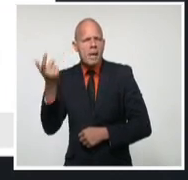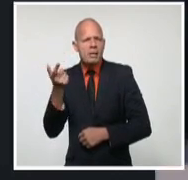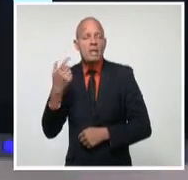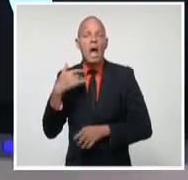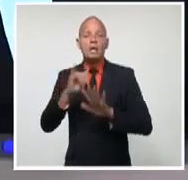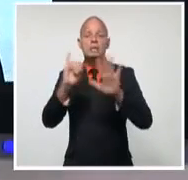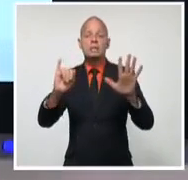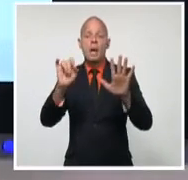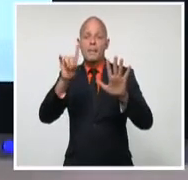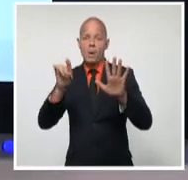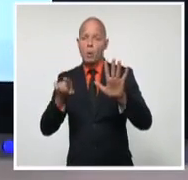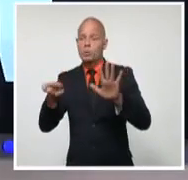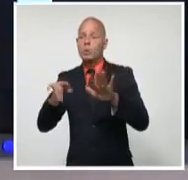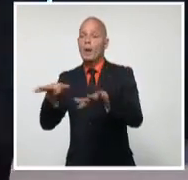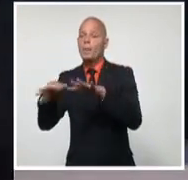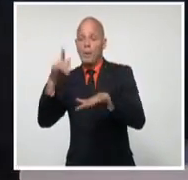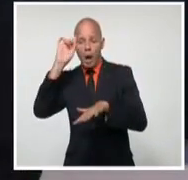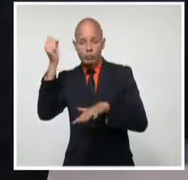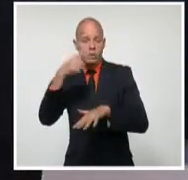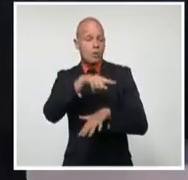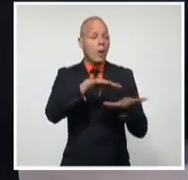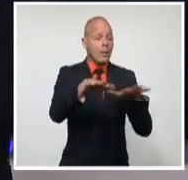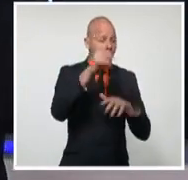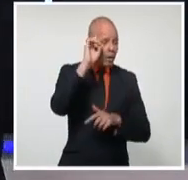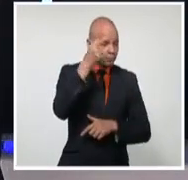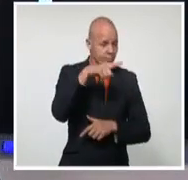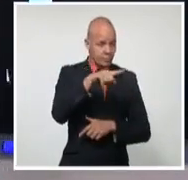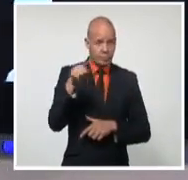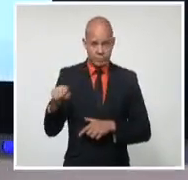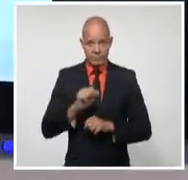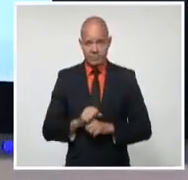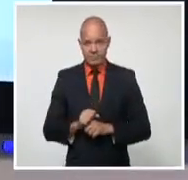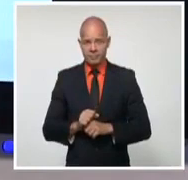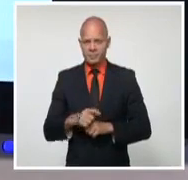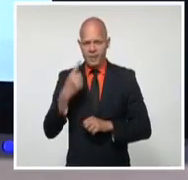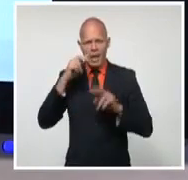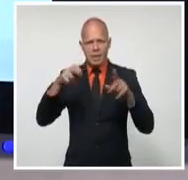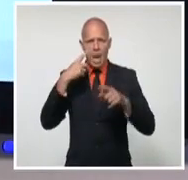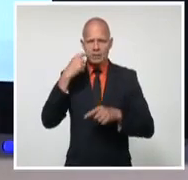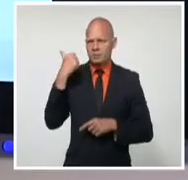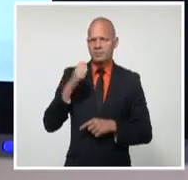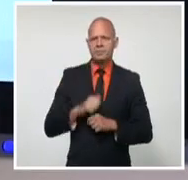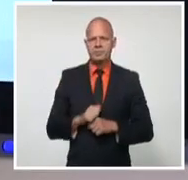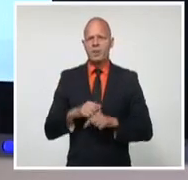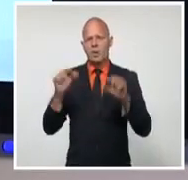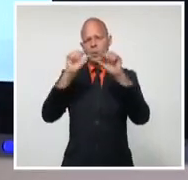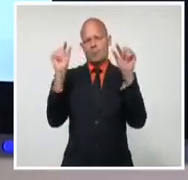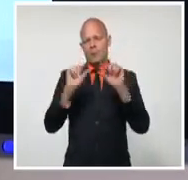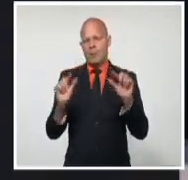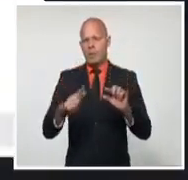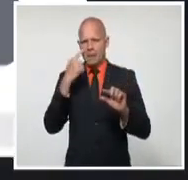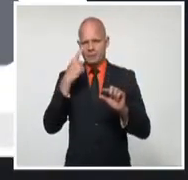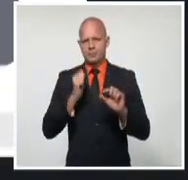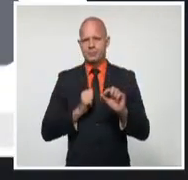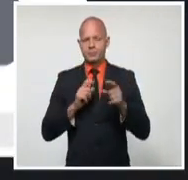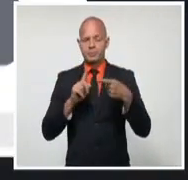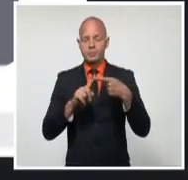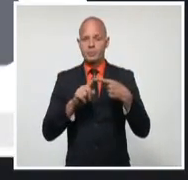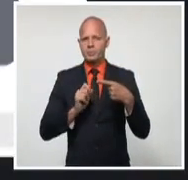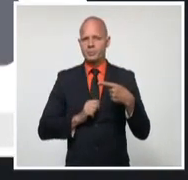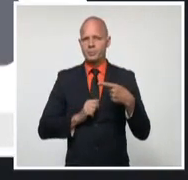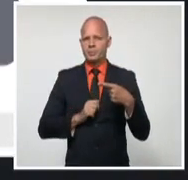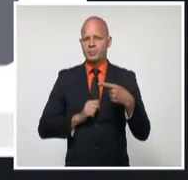preguntas para que se prepararan para esa reunión. Vamos a regresar y que ustedes las vean. Voy a poner algunos ejemplos. Uno, ¿cuáles son las